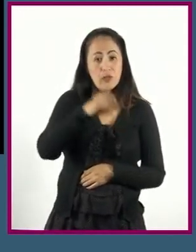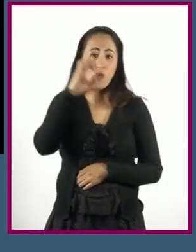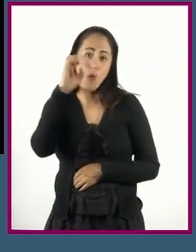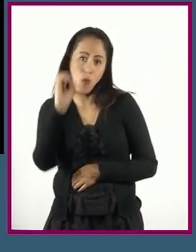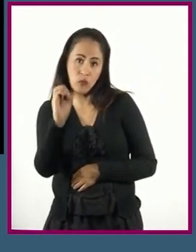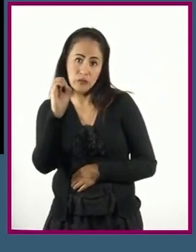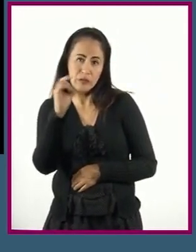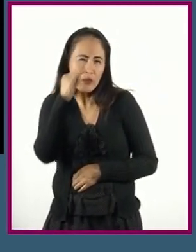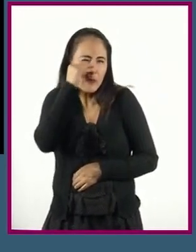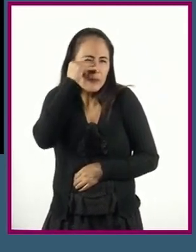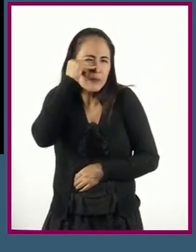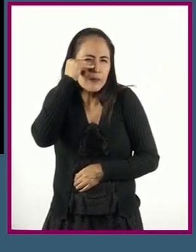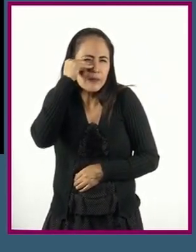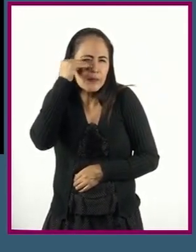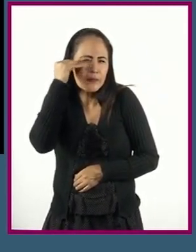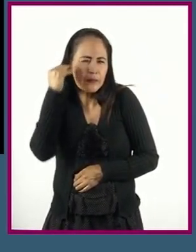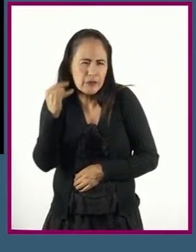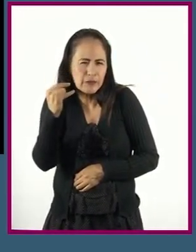oxígeno,